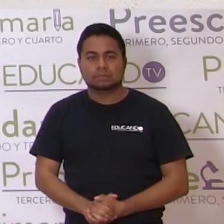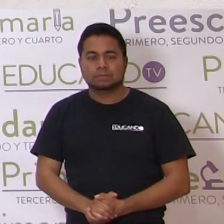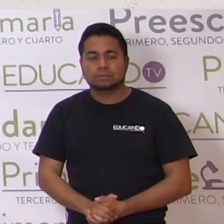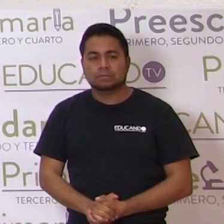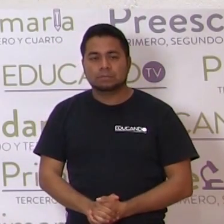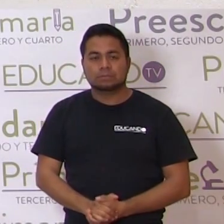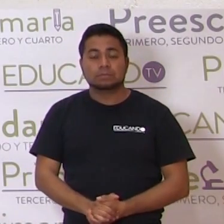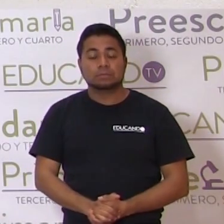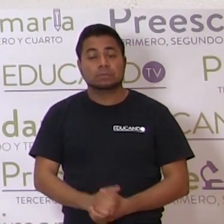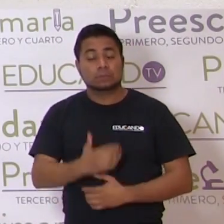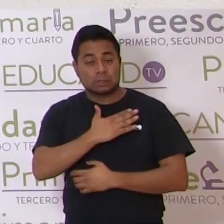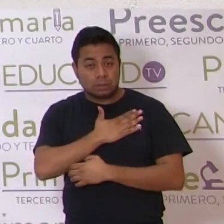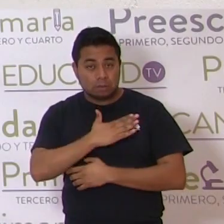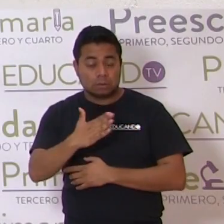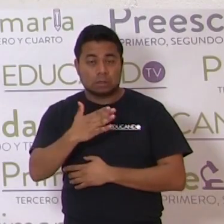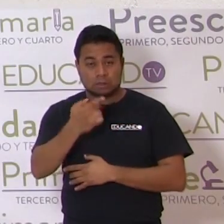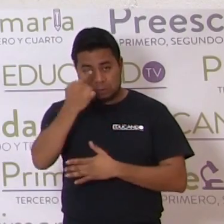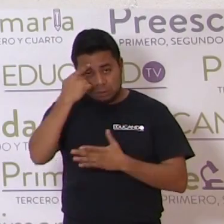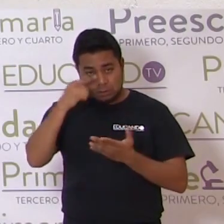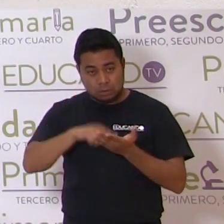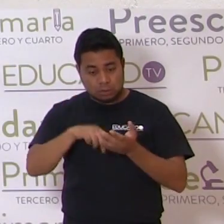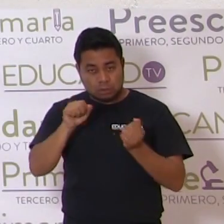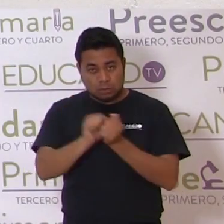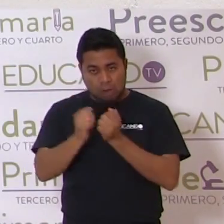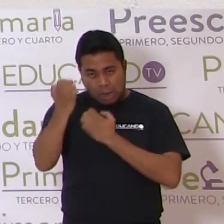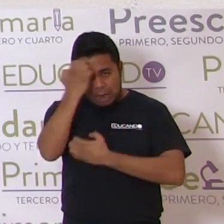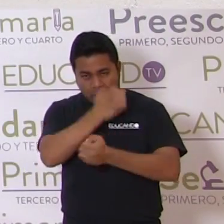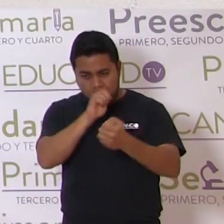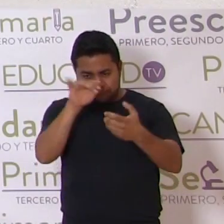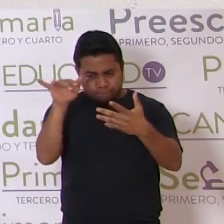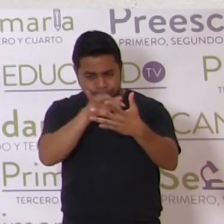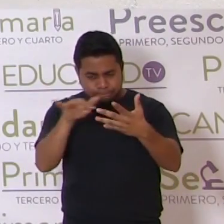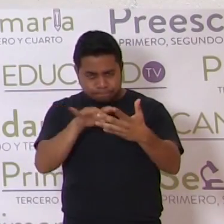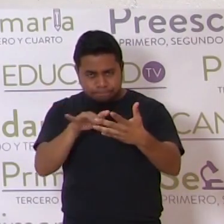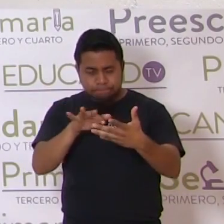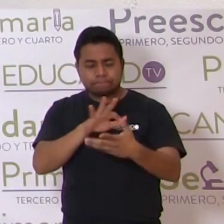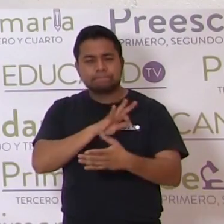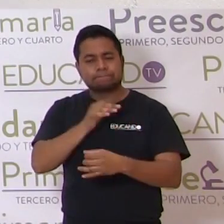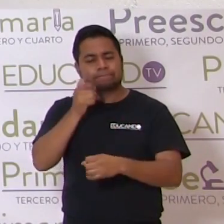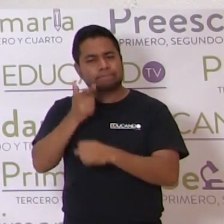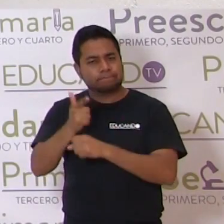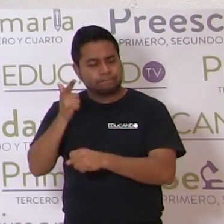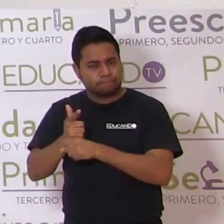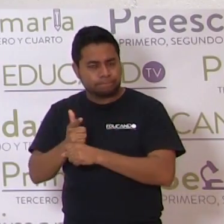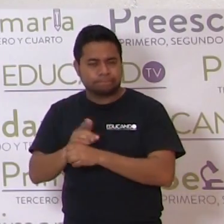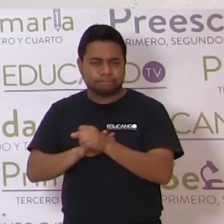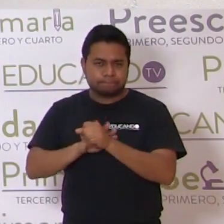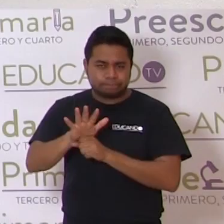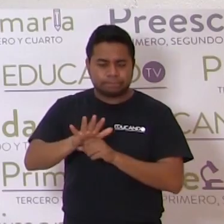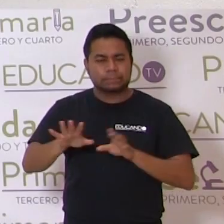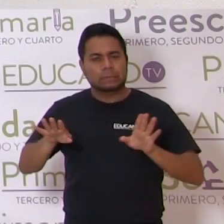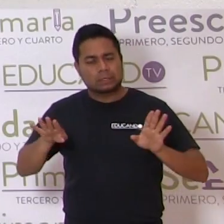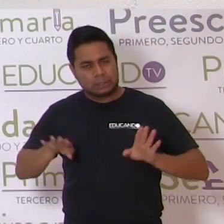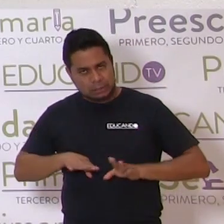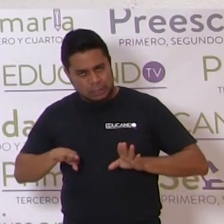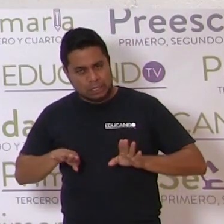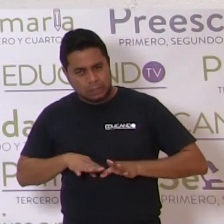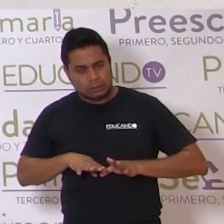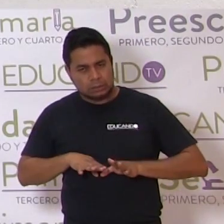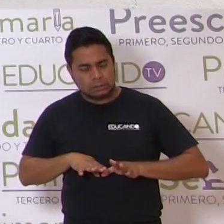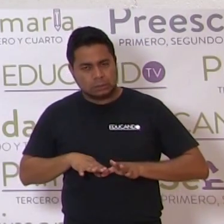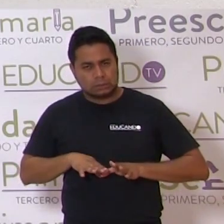Pues bien, creo que a partir de este análisis de este texto nos pudimos dar cuenta de las